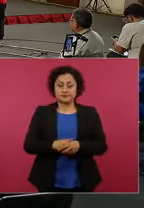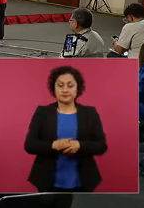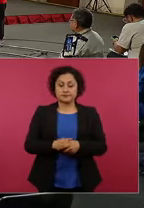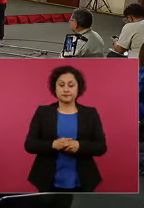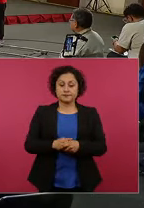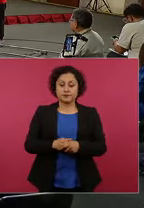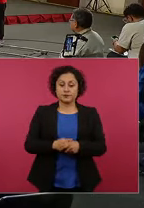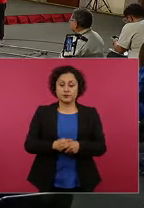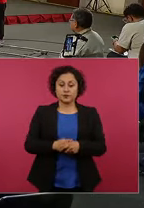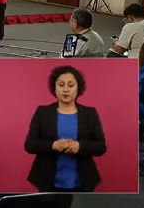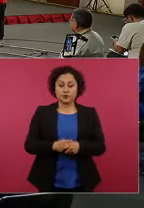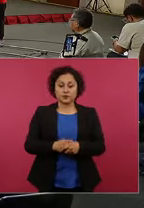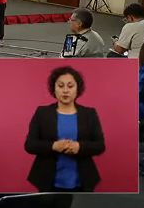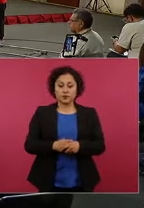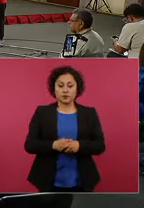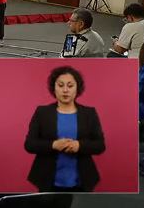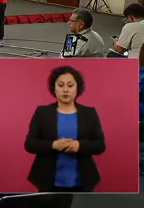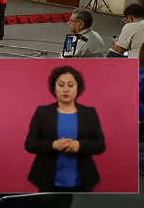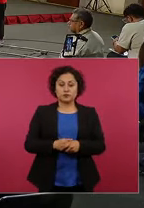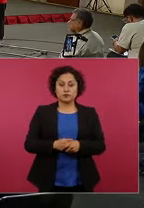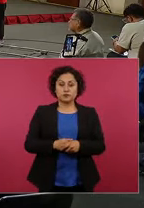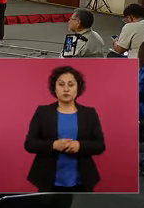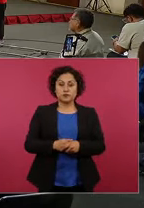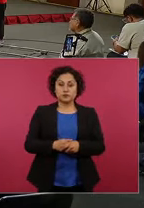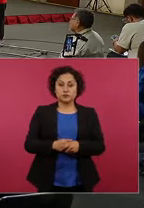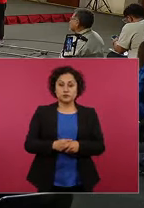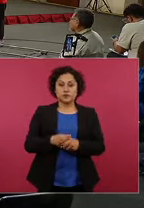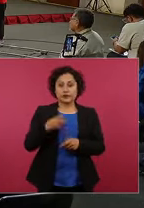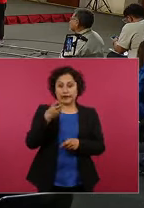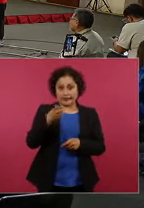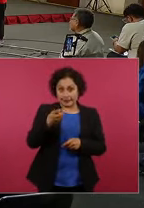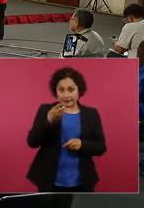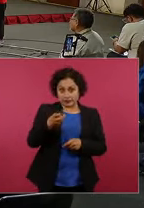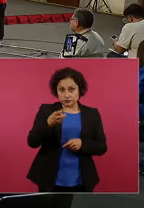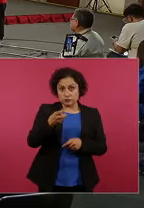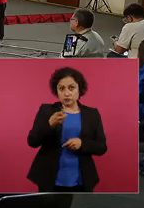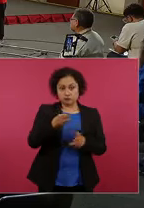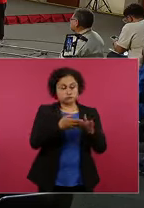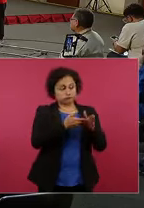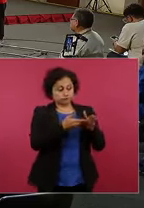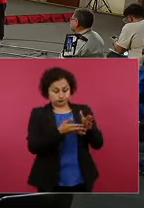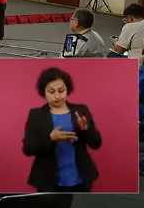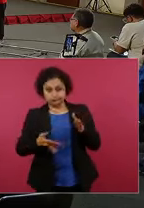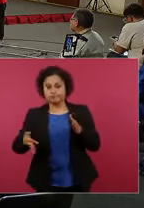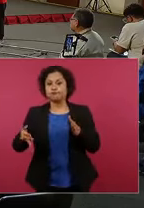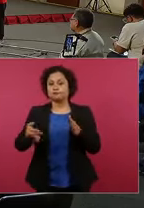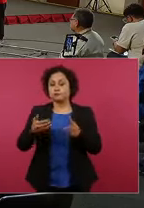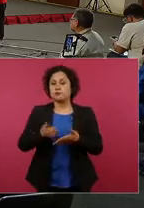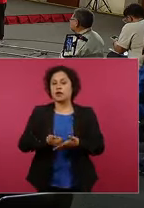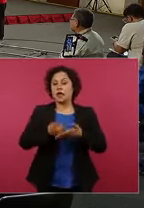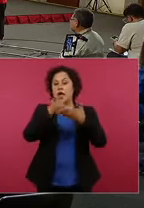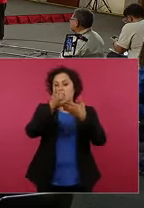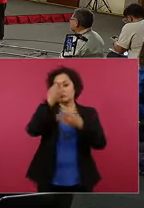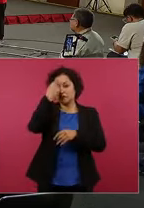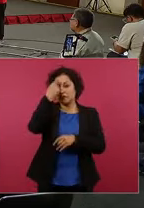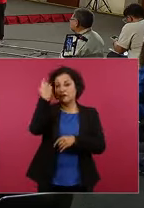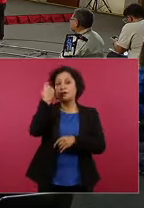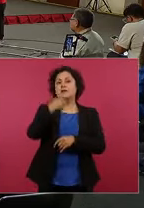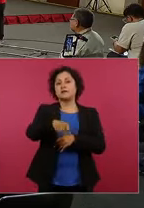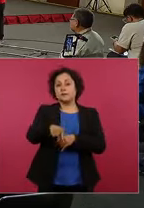Esto nos ha ayudado mucho a reponer